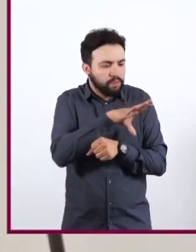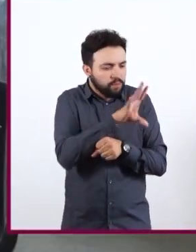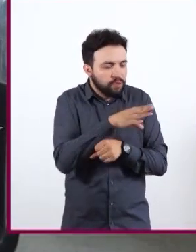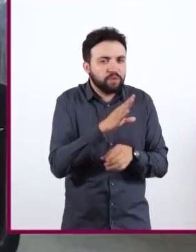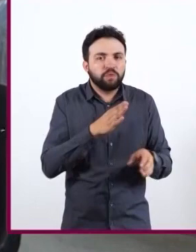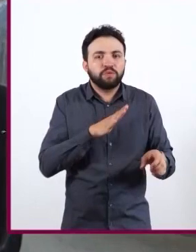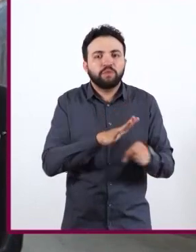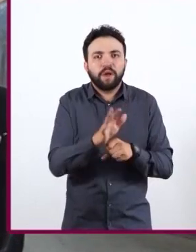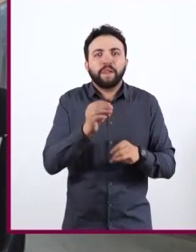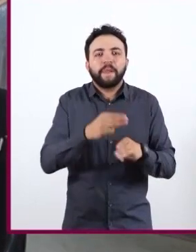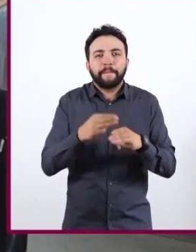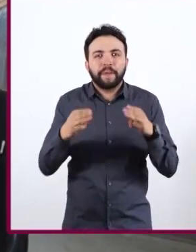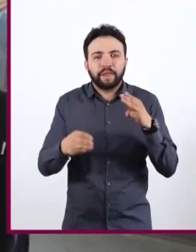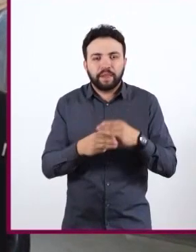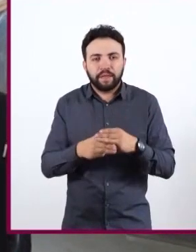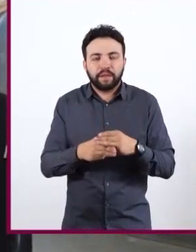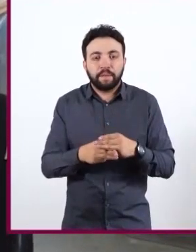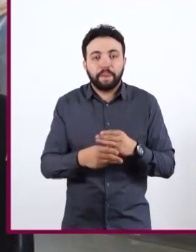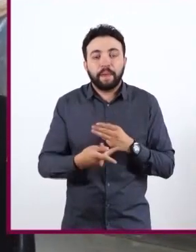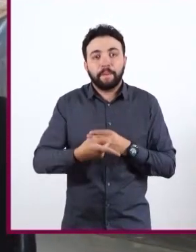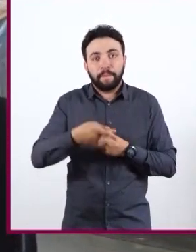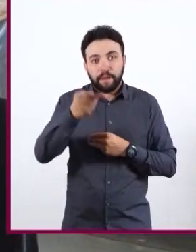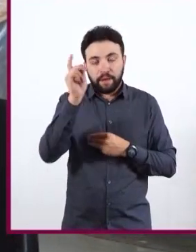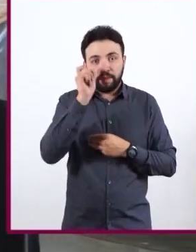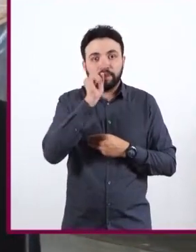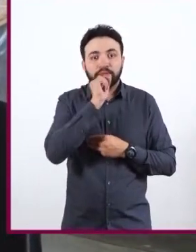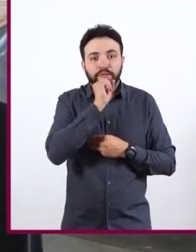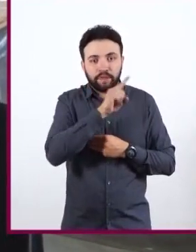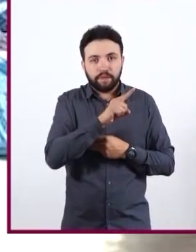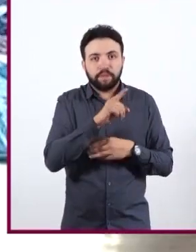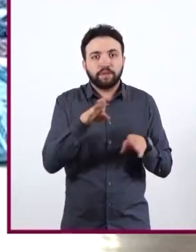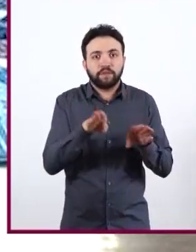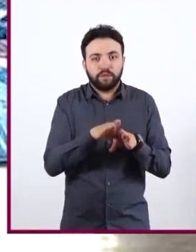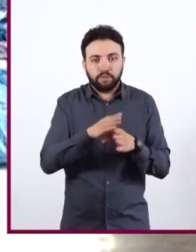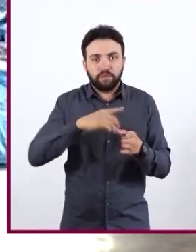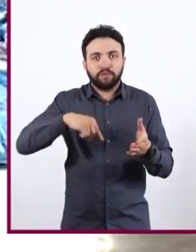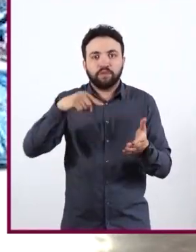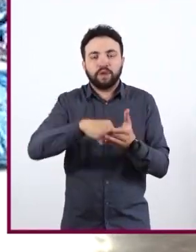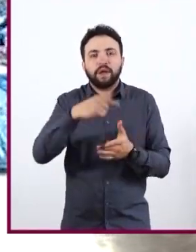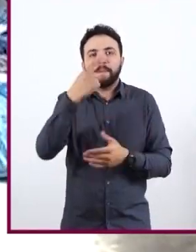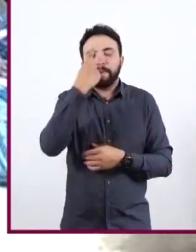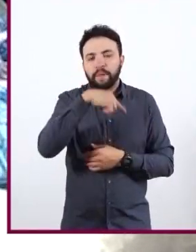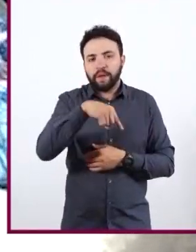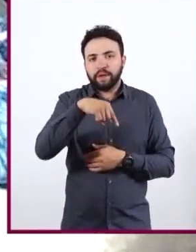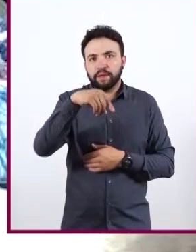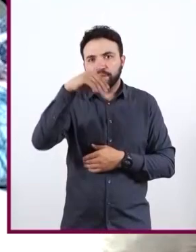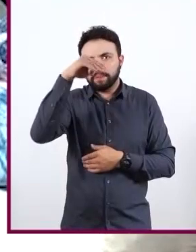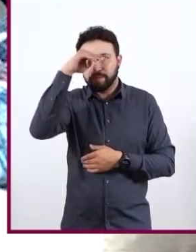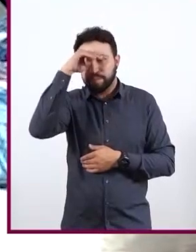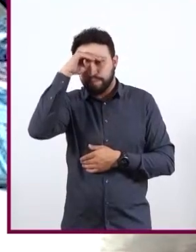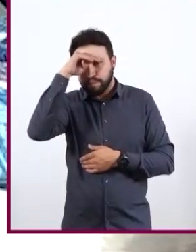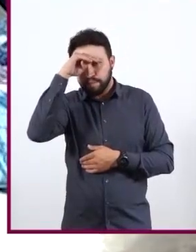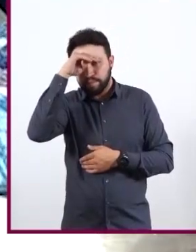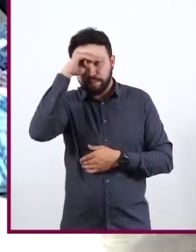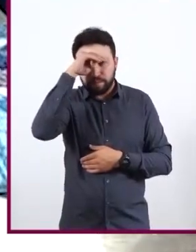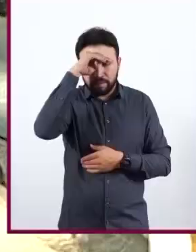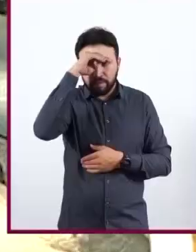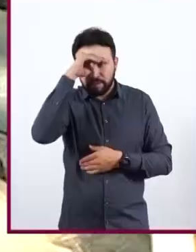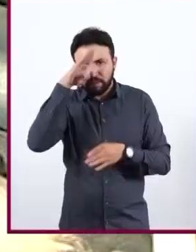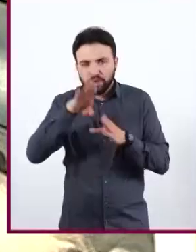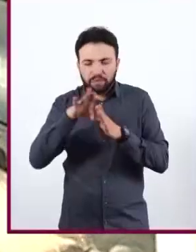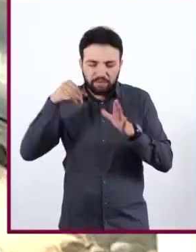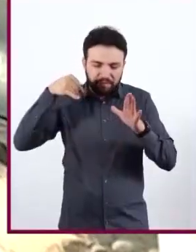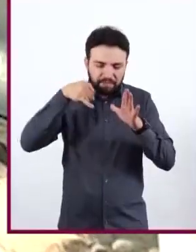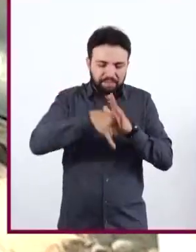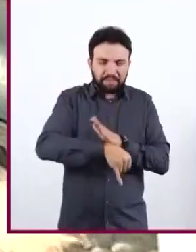por ejemplo, pero al mismo tiempo también es un espacio de reflexión, un espacio de